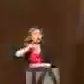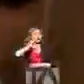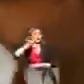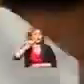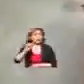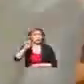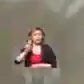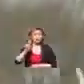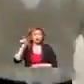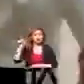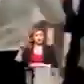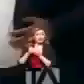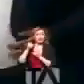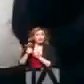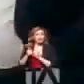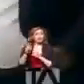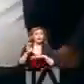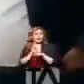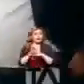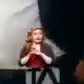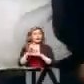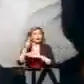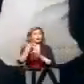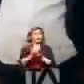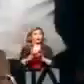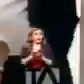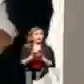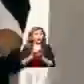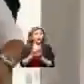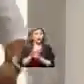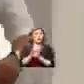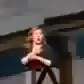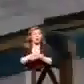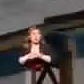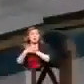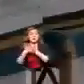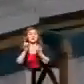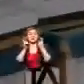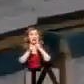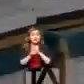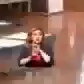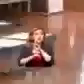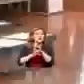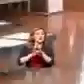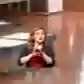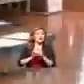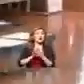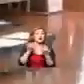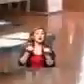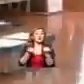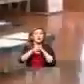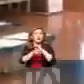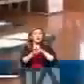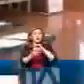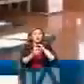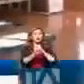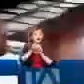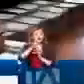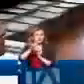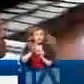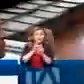Masú. Este último luego reapareció en Ecuador y hasta le cambiaron la medida de prisión preventiva. Dentro del caso Sobornos, aún está pendiente la respuesta